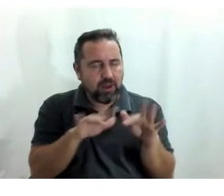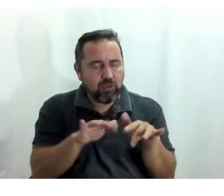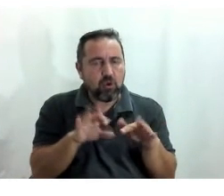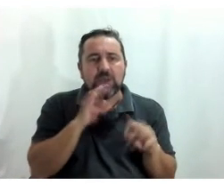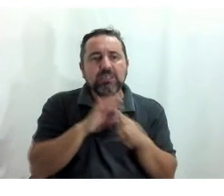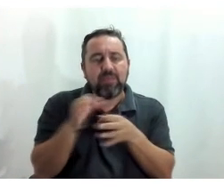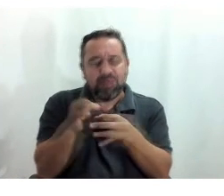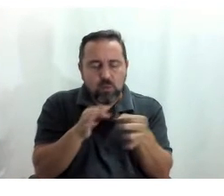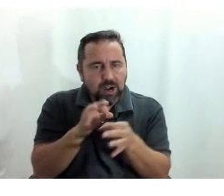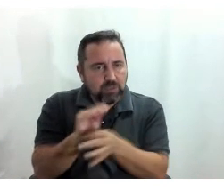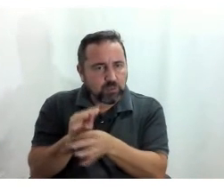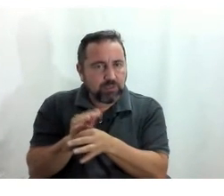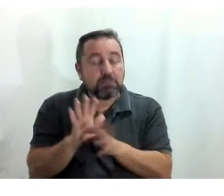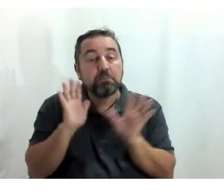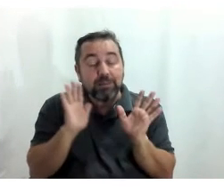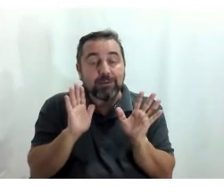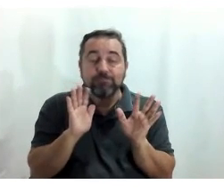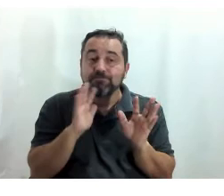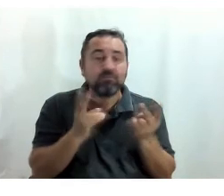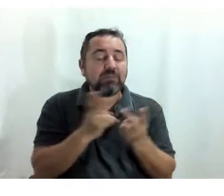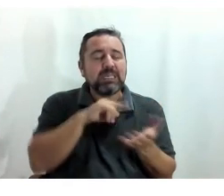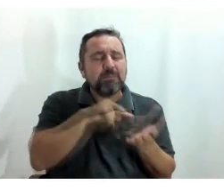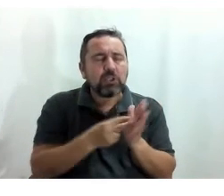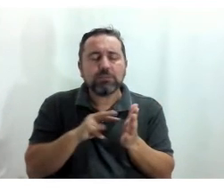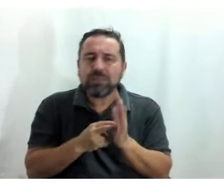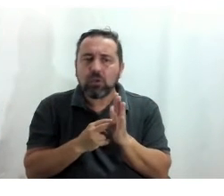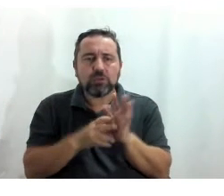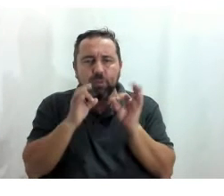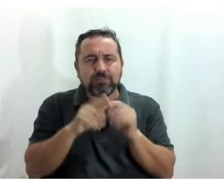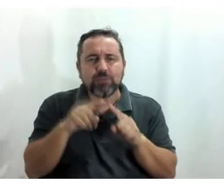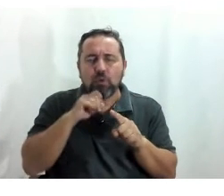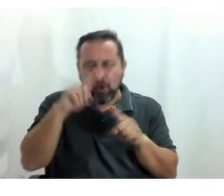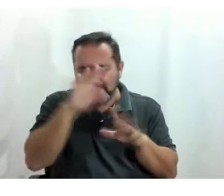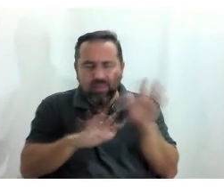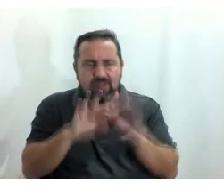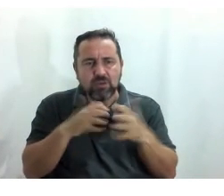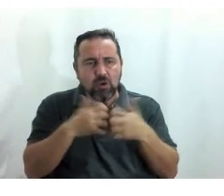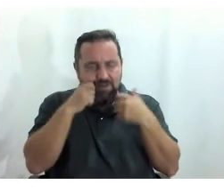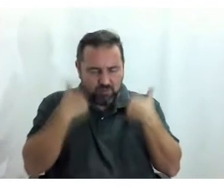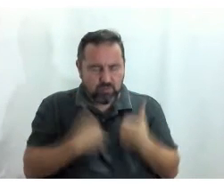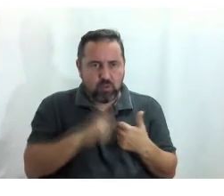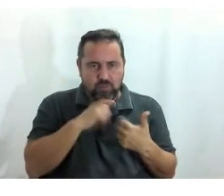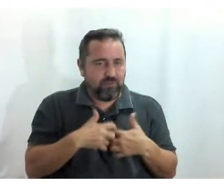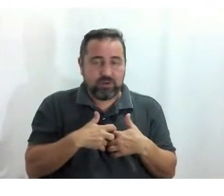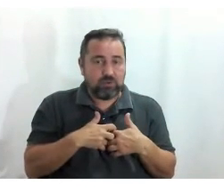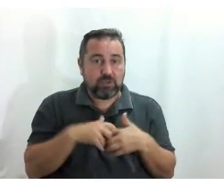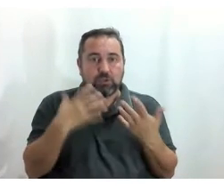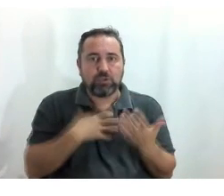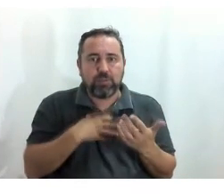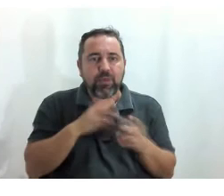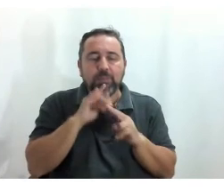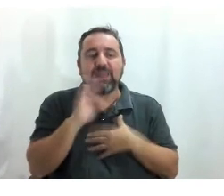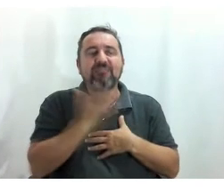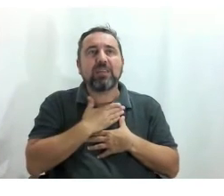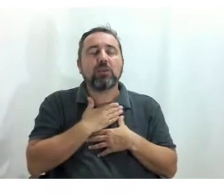cultivos celulares. Sin embargo, estos métodos no reproducen la complejidad de un organismo vivo y no permiten predecir los efectos de un